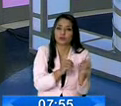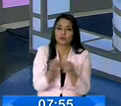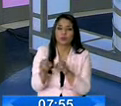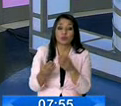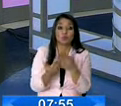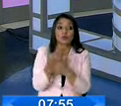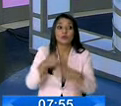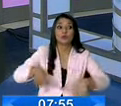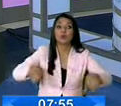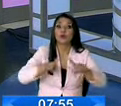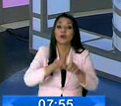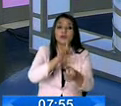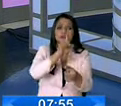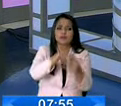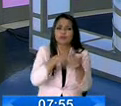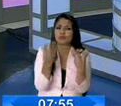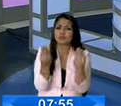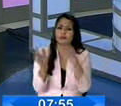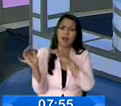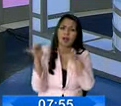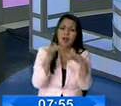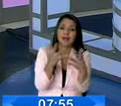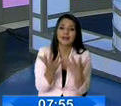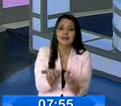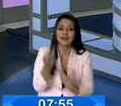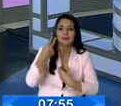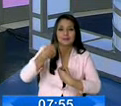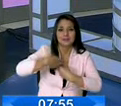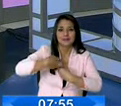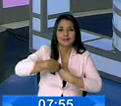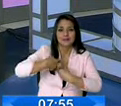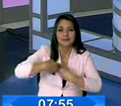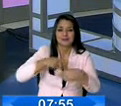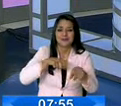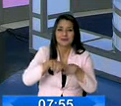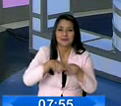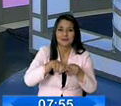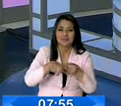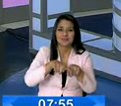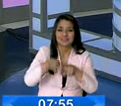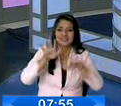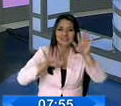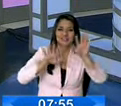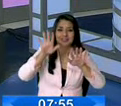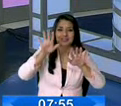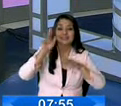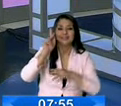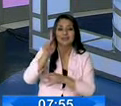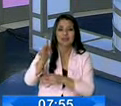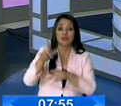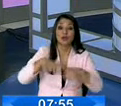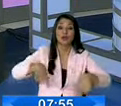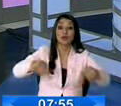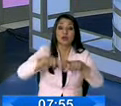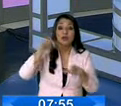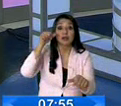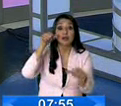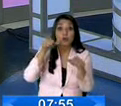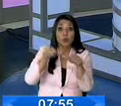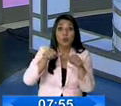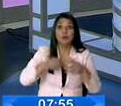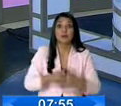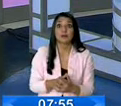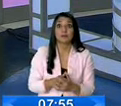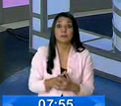puntos porque hay mucha gente que quiere participar de estas carreras. De estas 15K. Exactamente. Los puntos, recuerde bien,